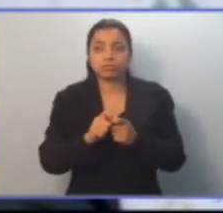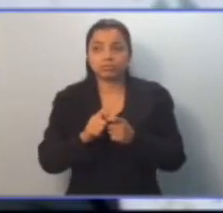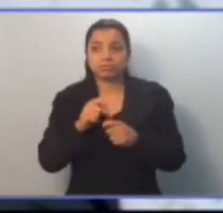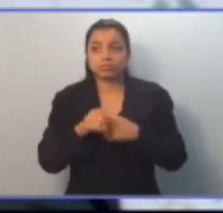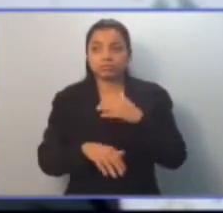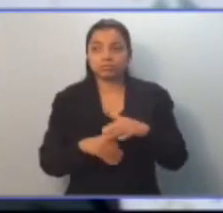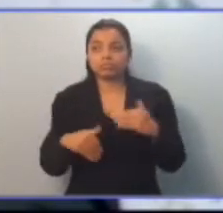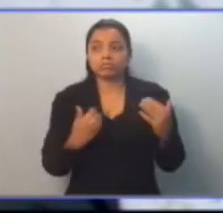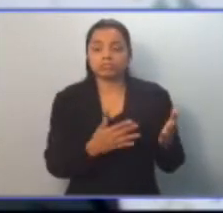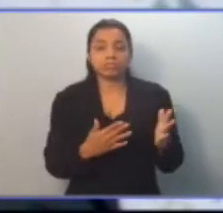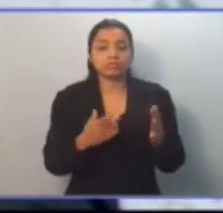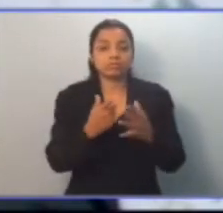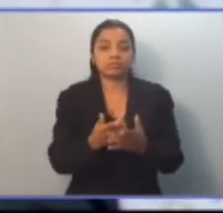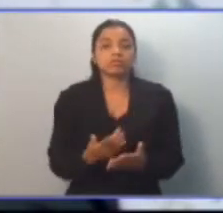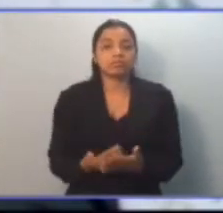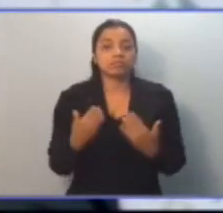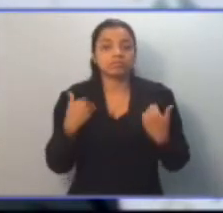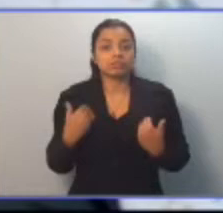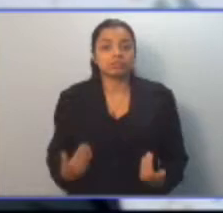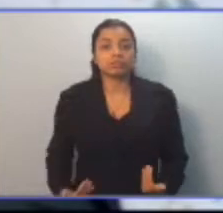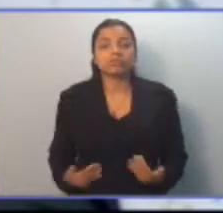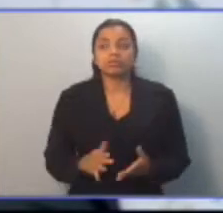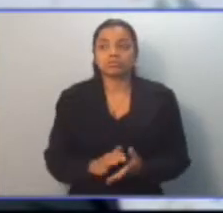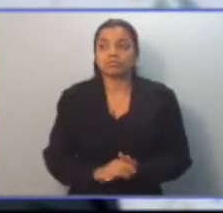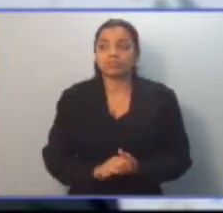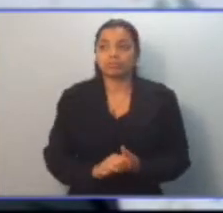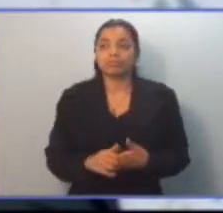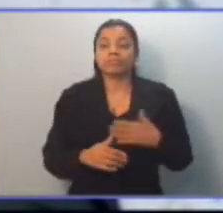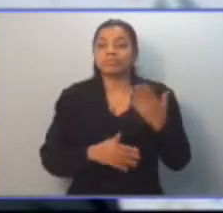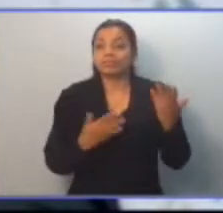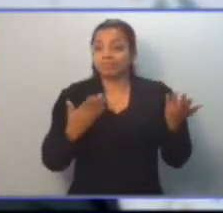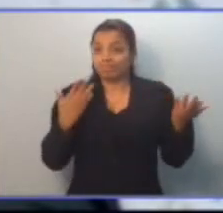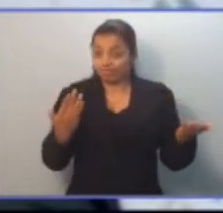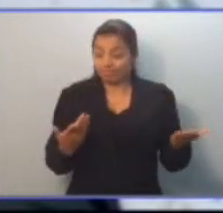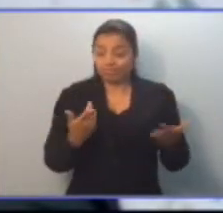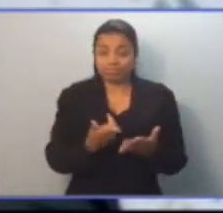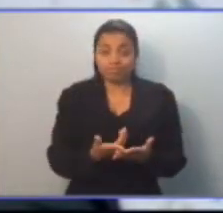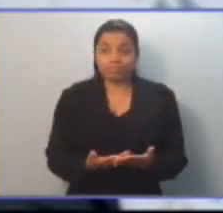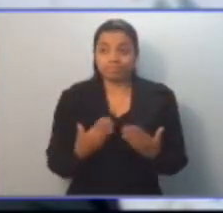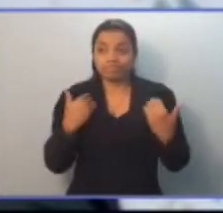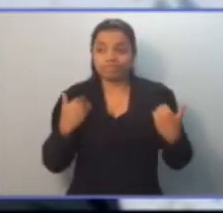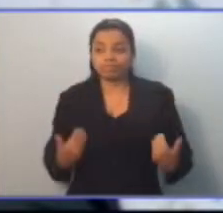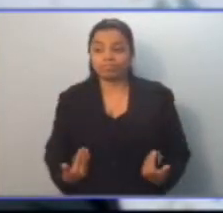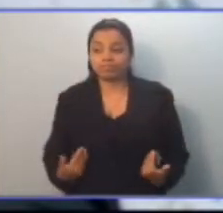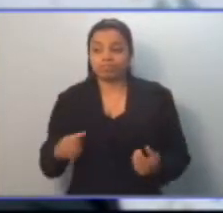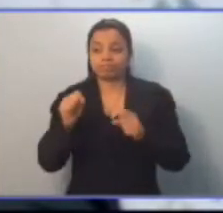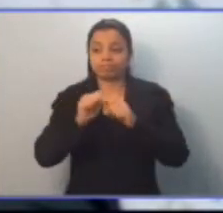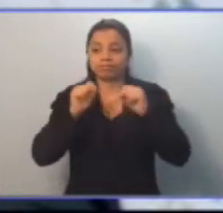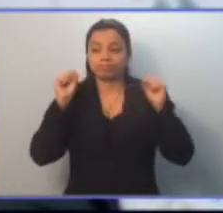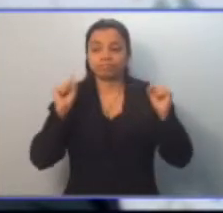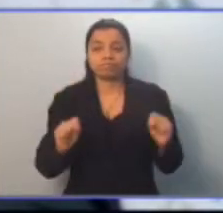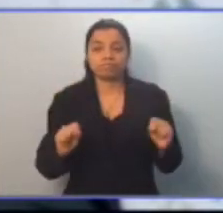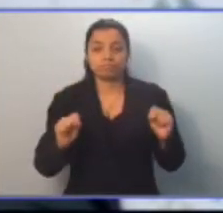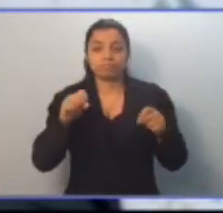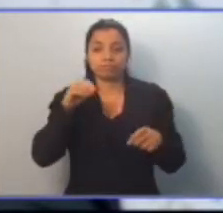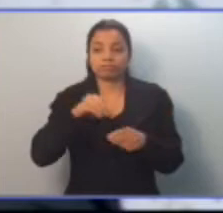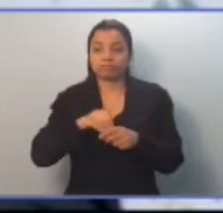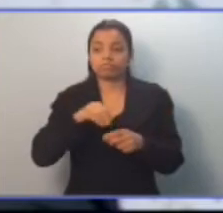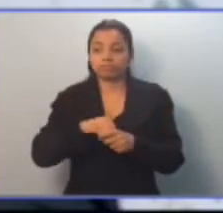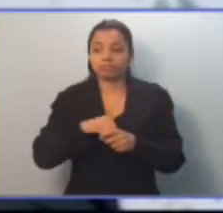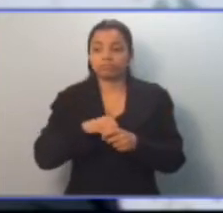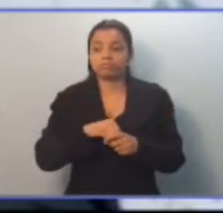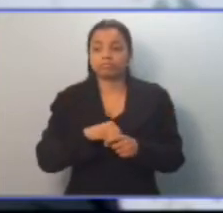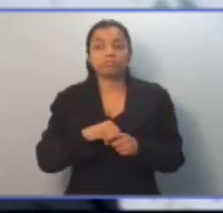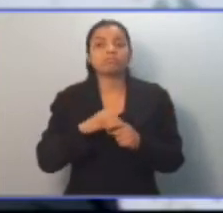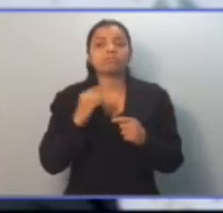de derecho financiero, del derecho financiero orientado al sistema bancario para visualizar lo